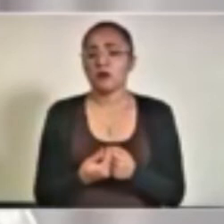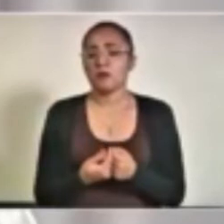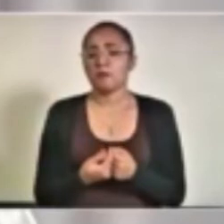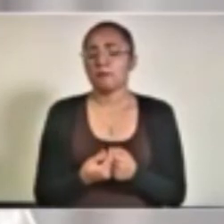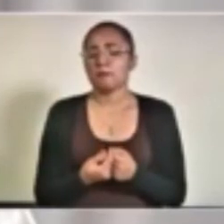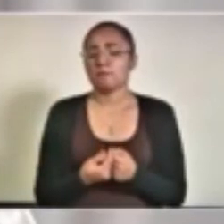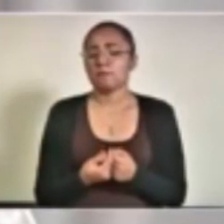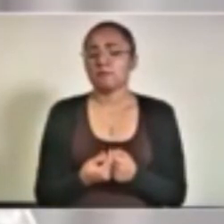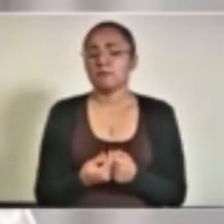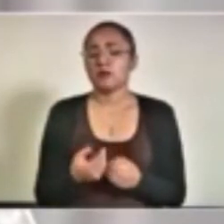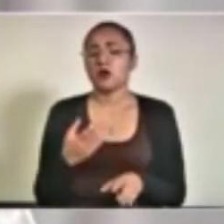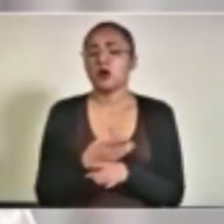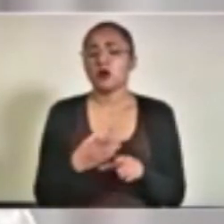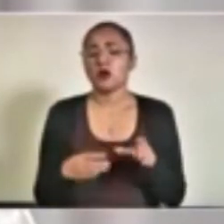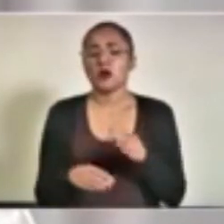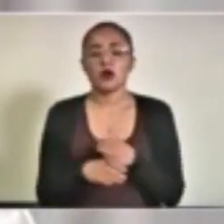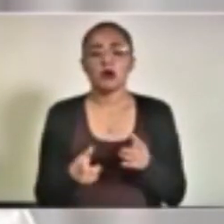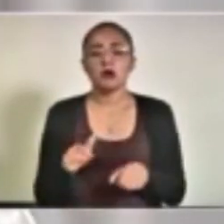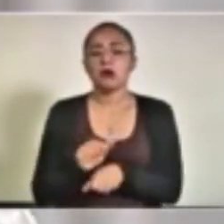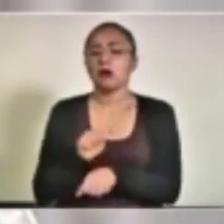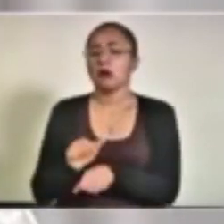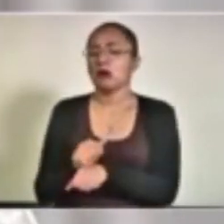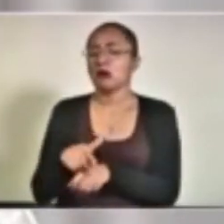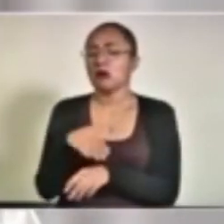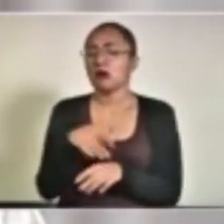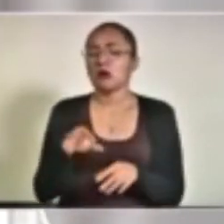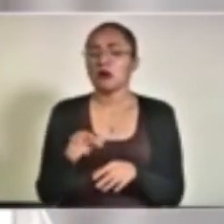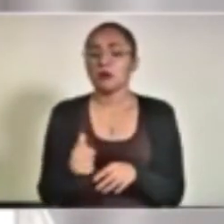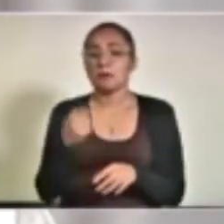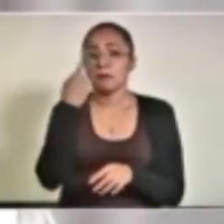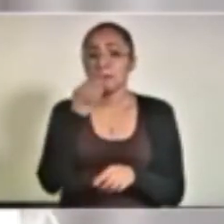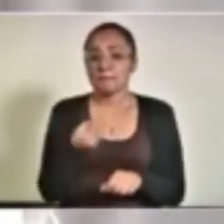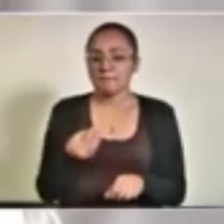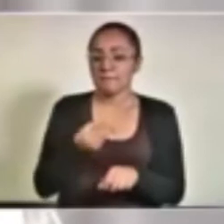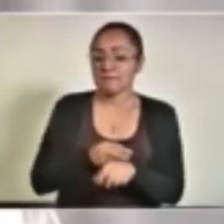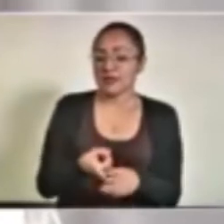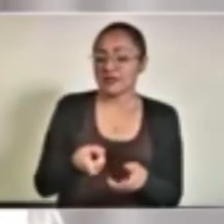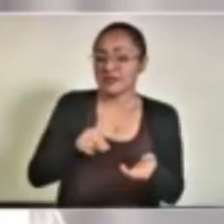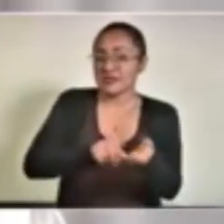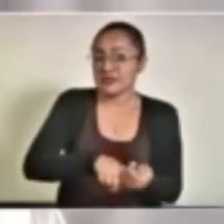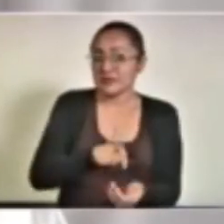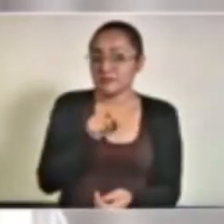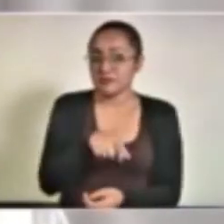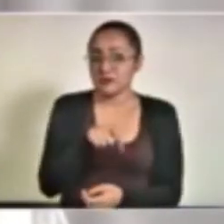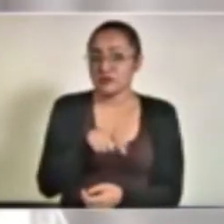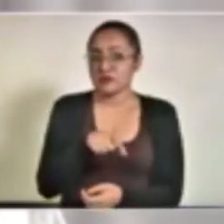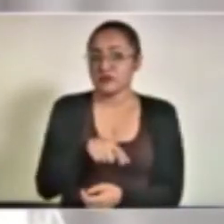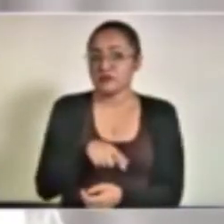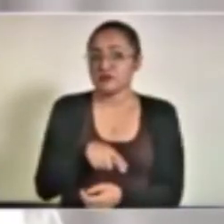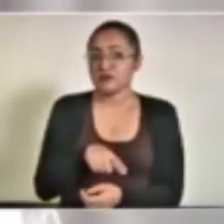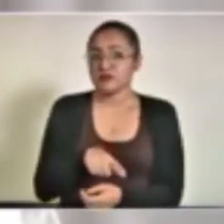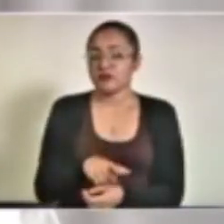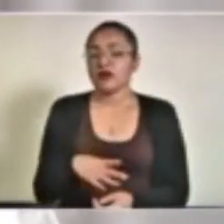piezas automovilísticas pero que ahí están incrustados y que cobran